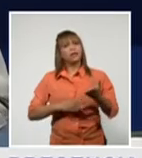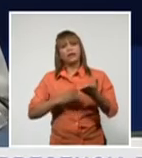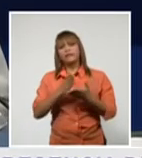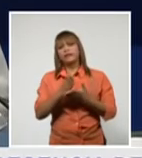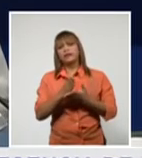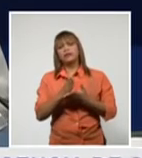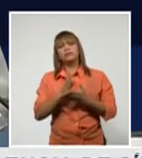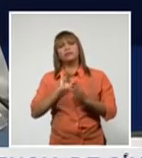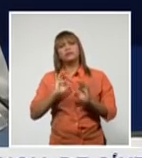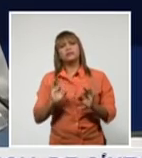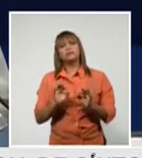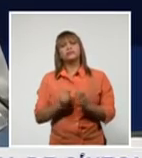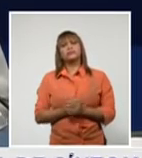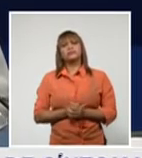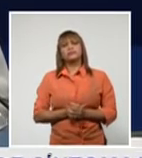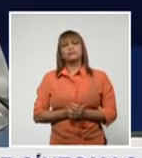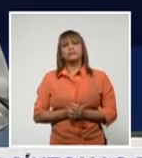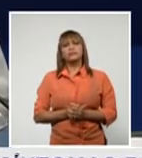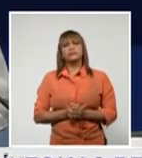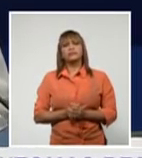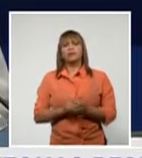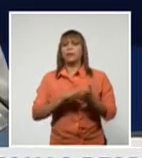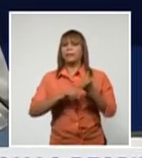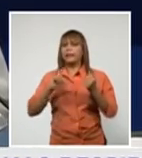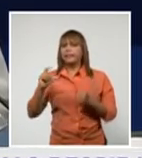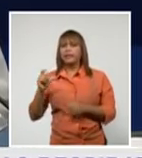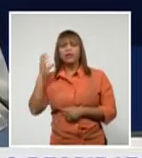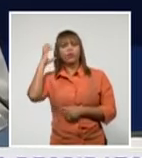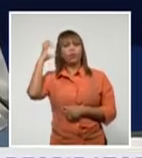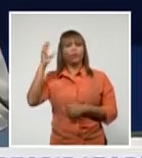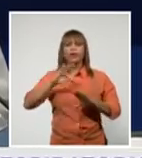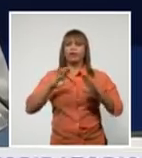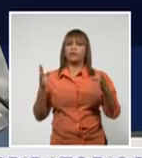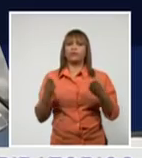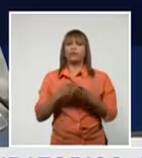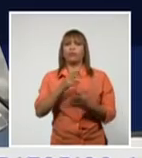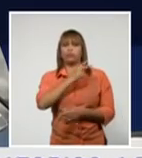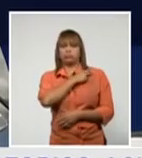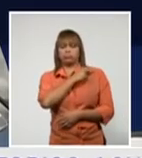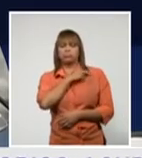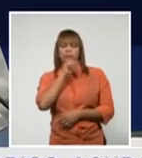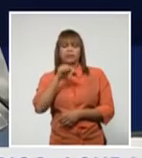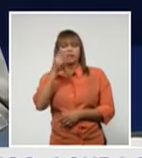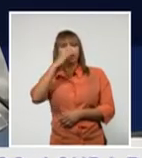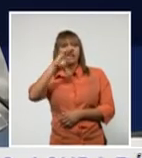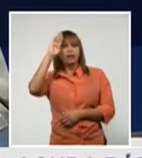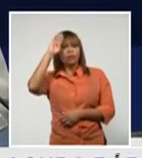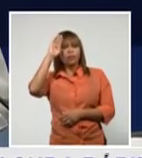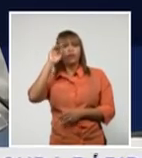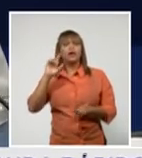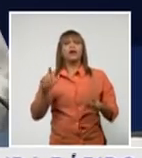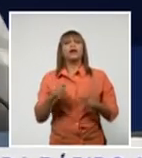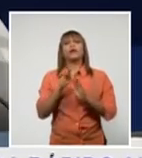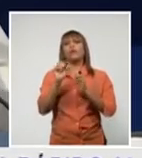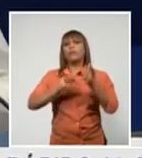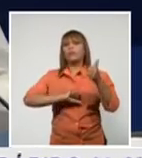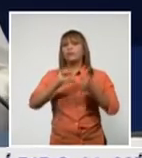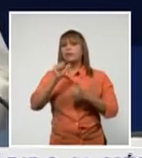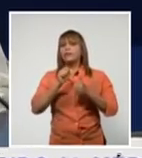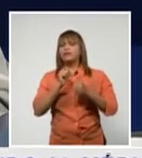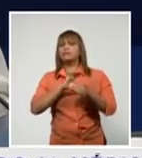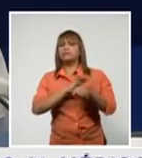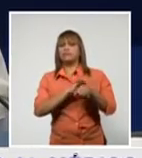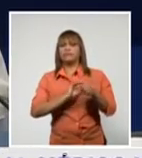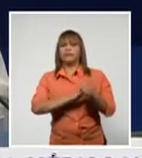seguirá por el partido, el gobierno, por todas las autoridades en el país, el comportamiento de la enfermedad, como se ha